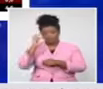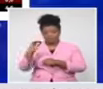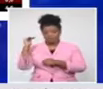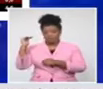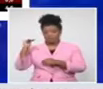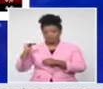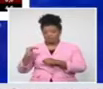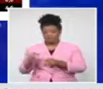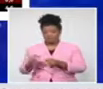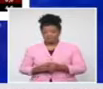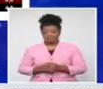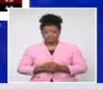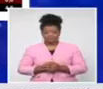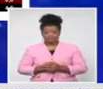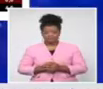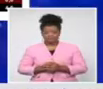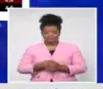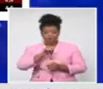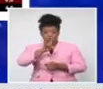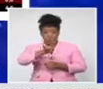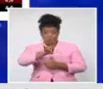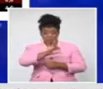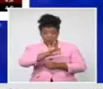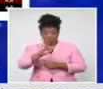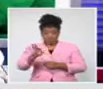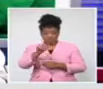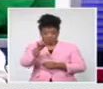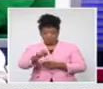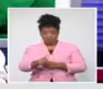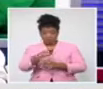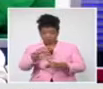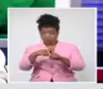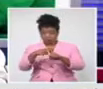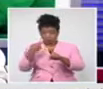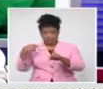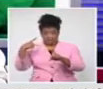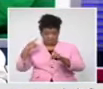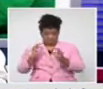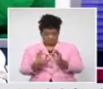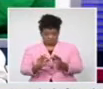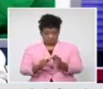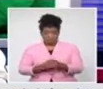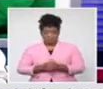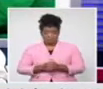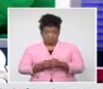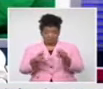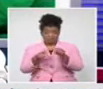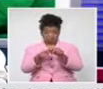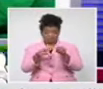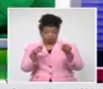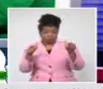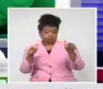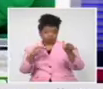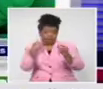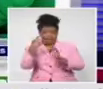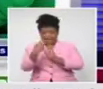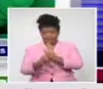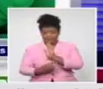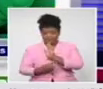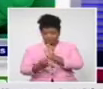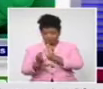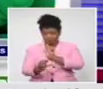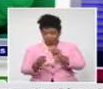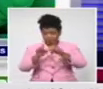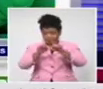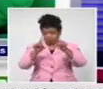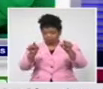los 988 casos diagnosticados ayer, el mayor porciento, como es característico en Cuba,